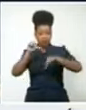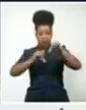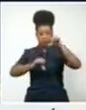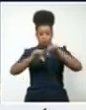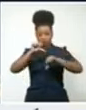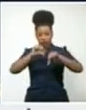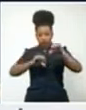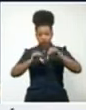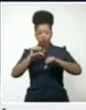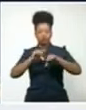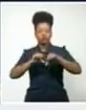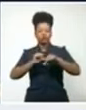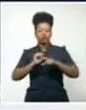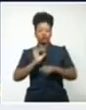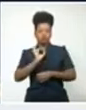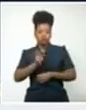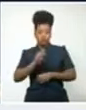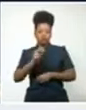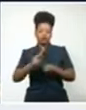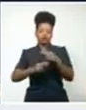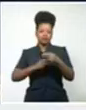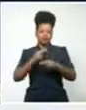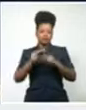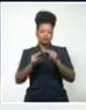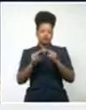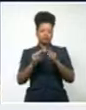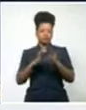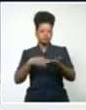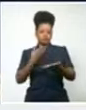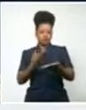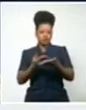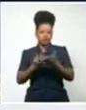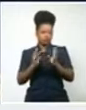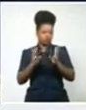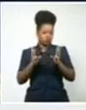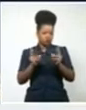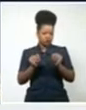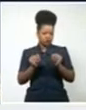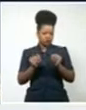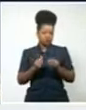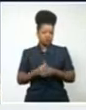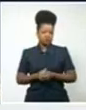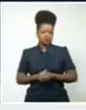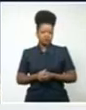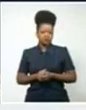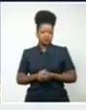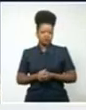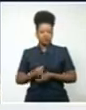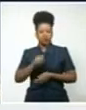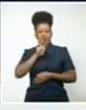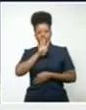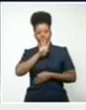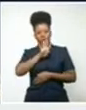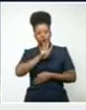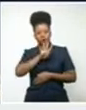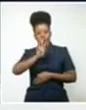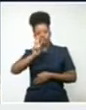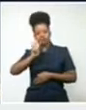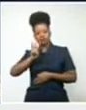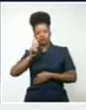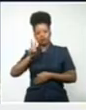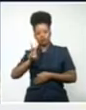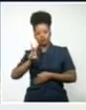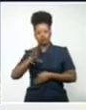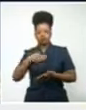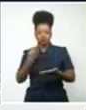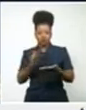del Instituto de Medicina Tropical Pedro Curí, se procesaron 432 muestras.